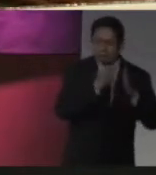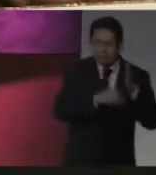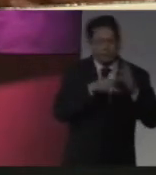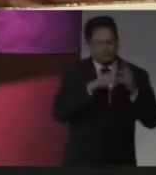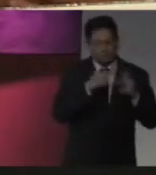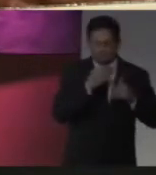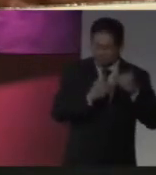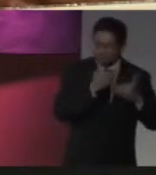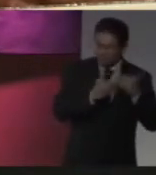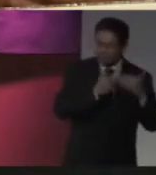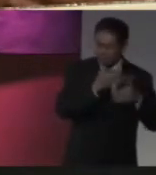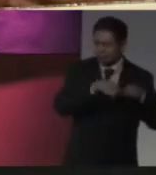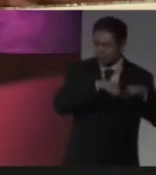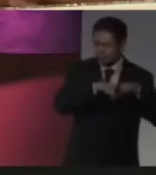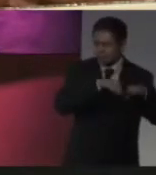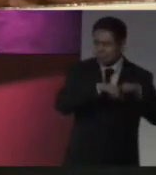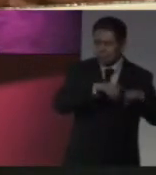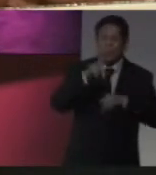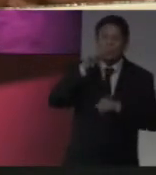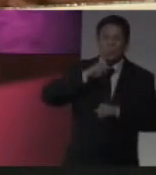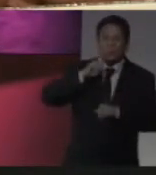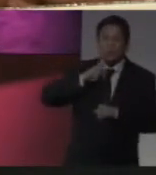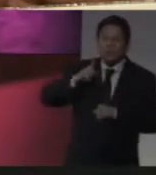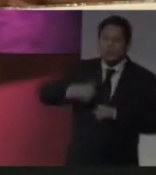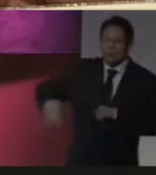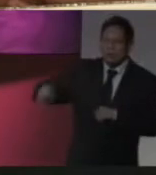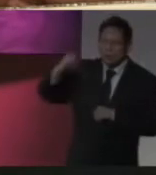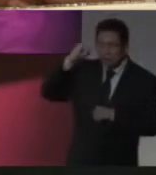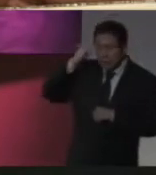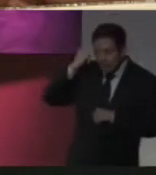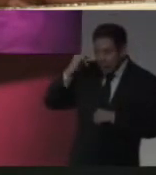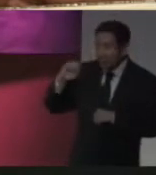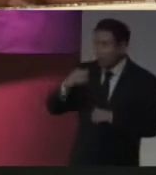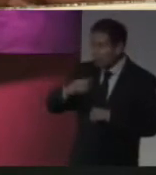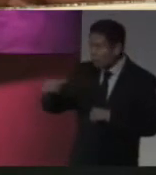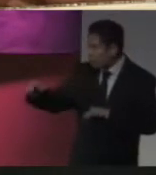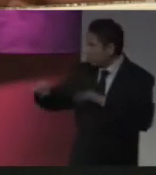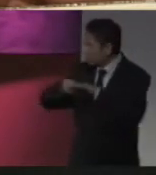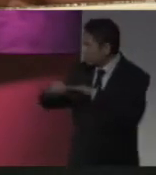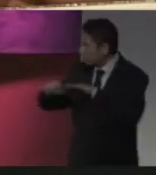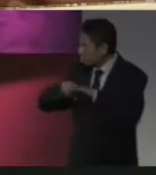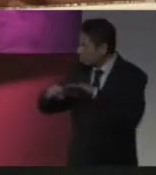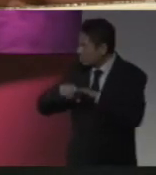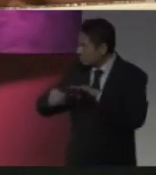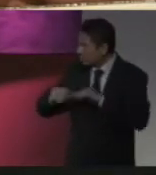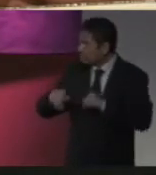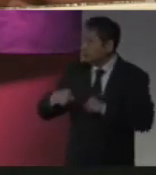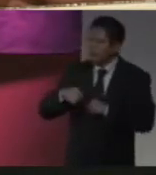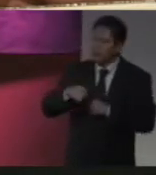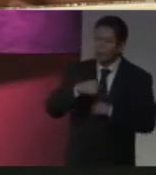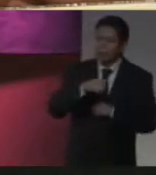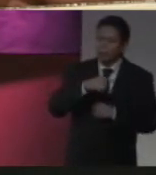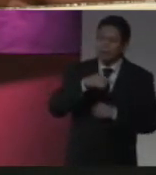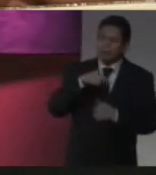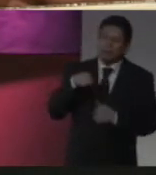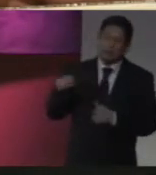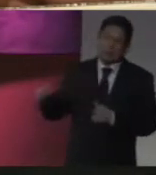entonces, trabajando con mujeres indígenas y campesinas, ¿verdad?, que padecen una